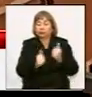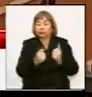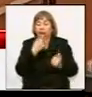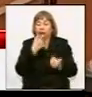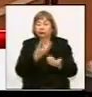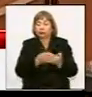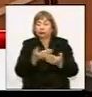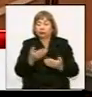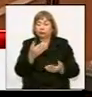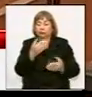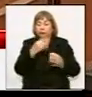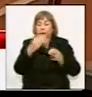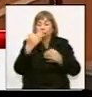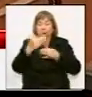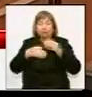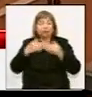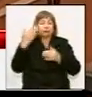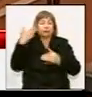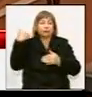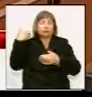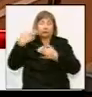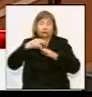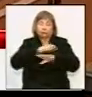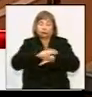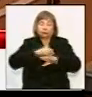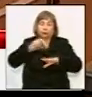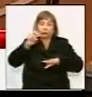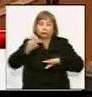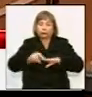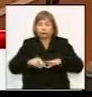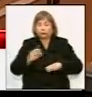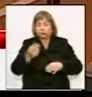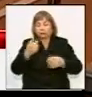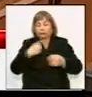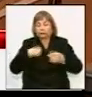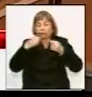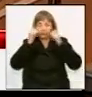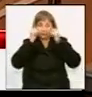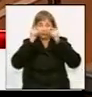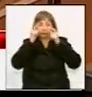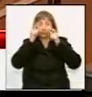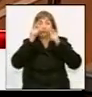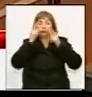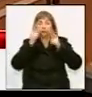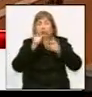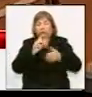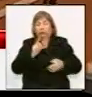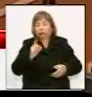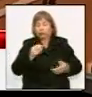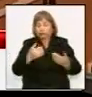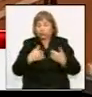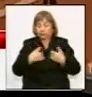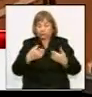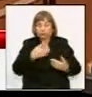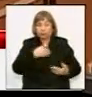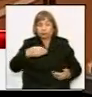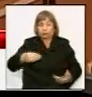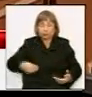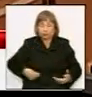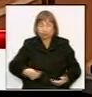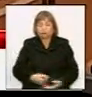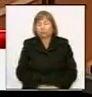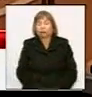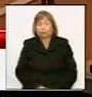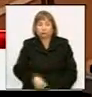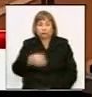CV, su trayectoria profesional? Entonces, no nos van a venir a sorprender, sino que el ministerio